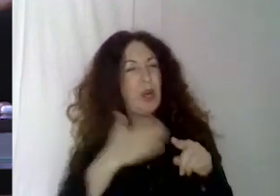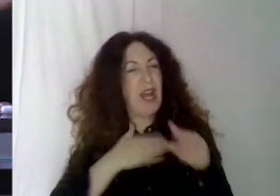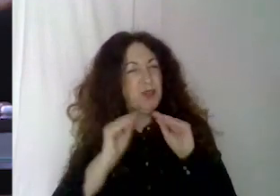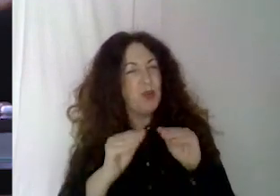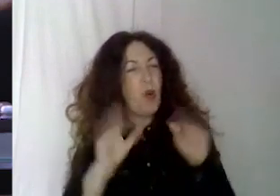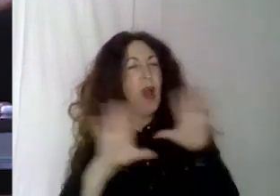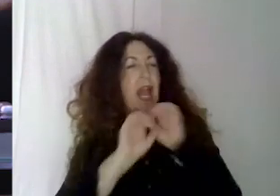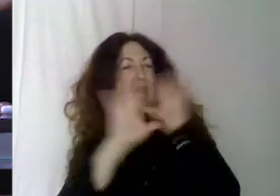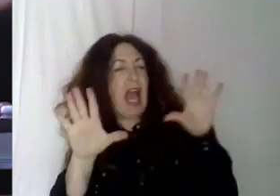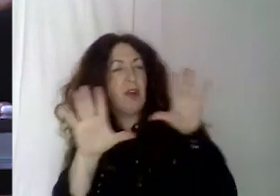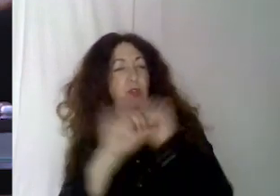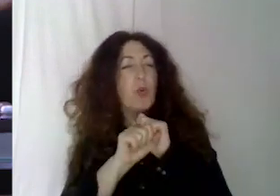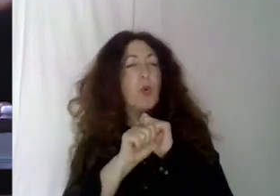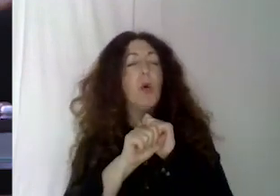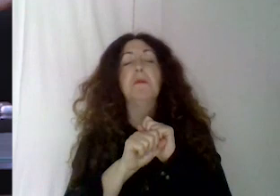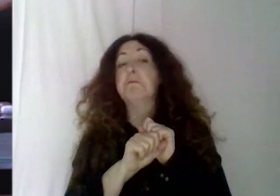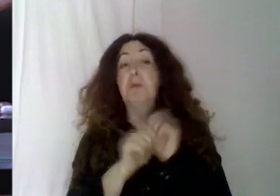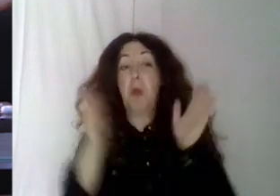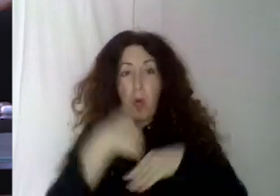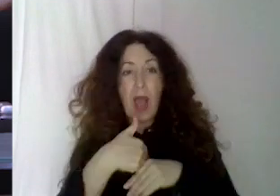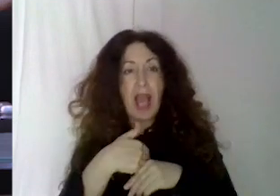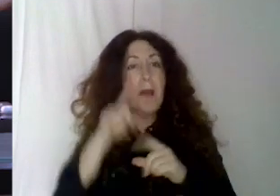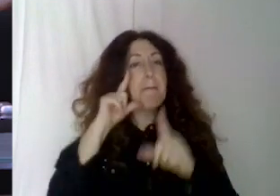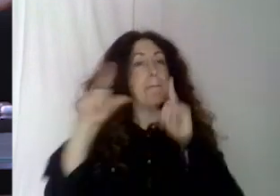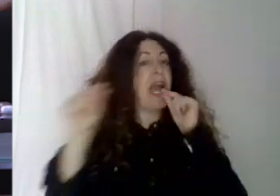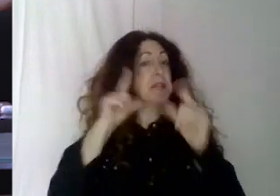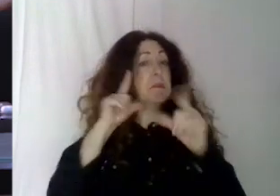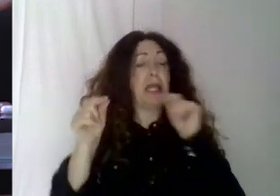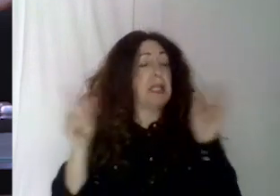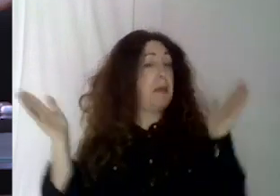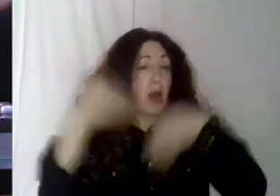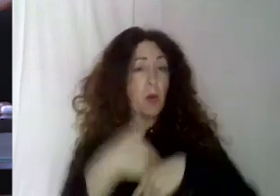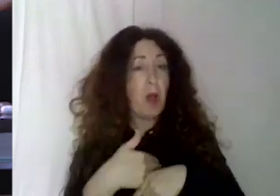indagando sobre Caravaggio, era que en ese momento empiezan a aparecer